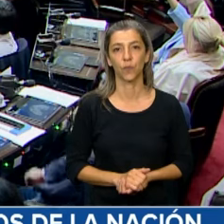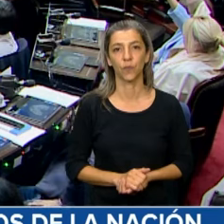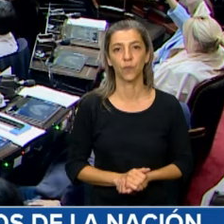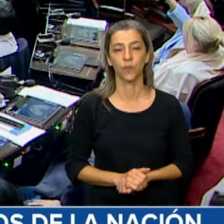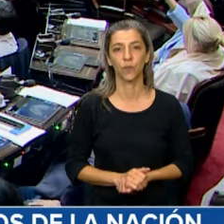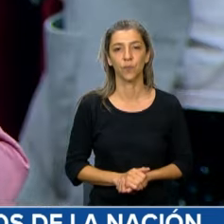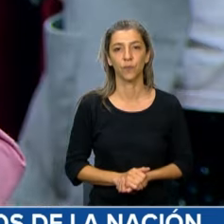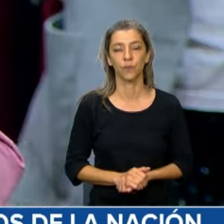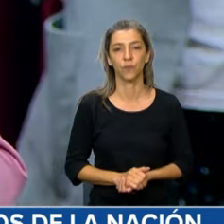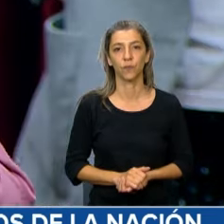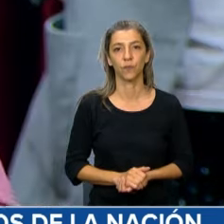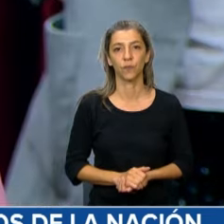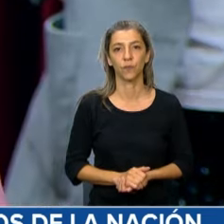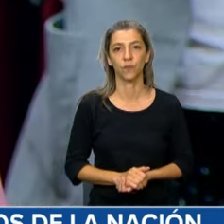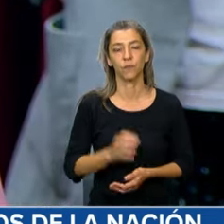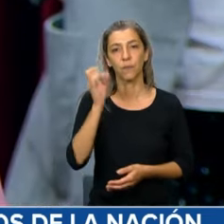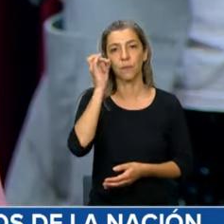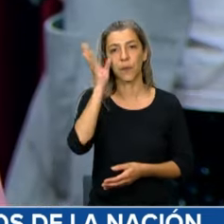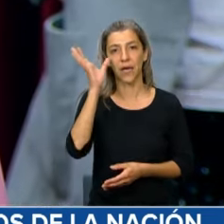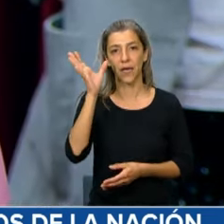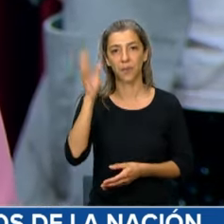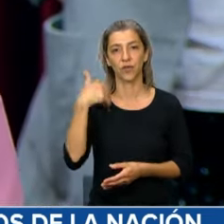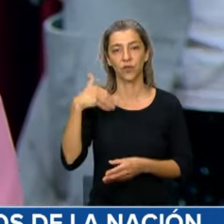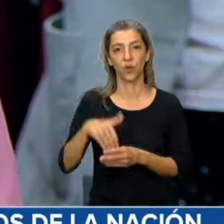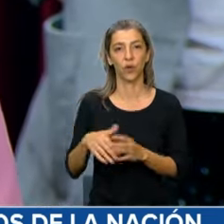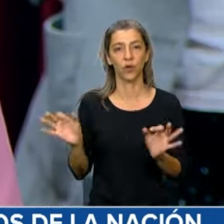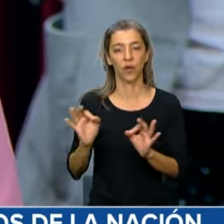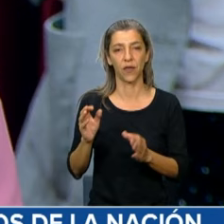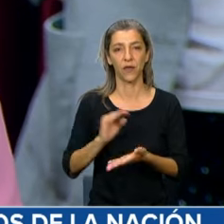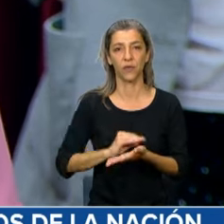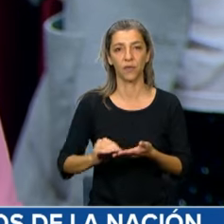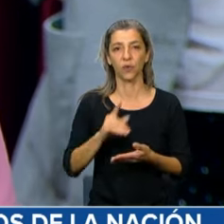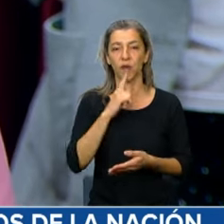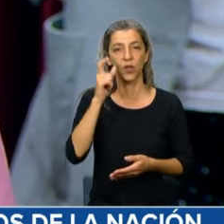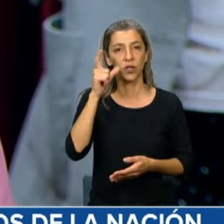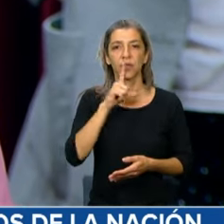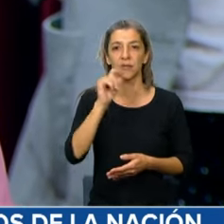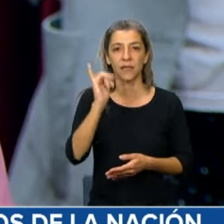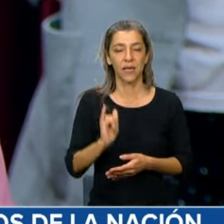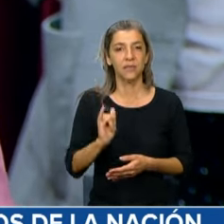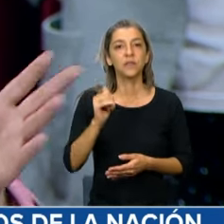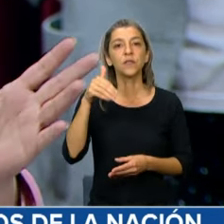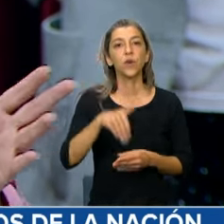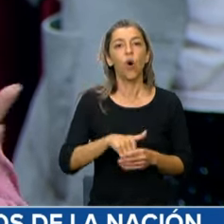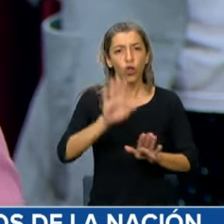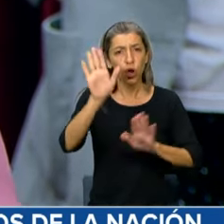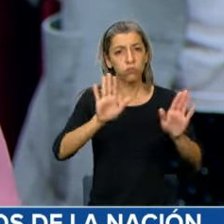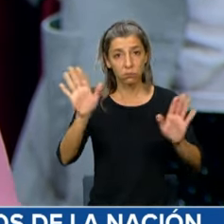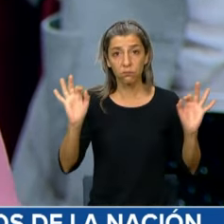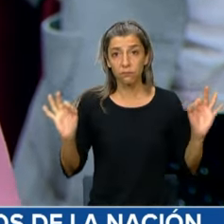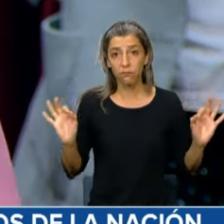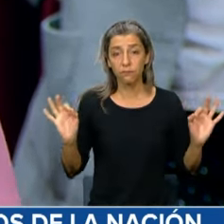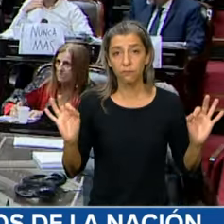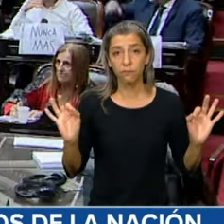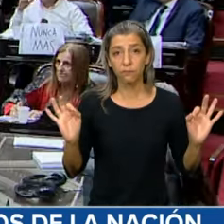voto permiso para abstención el diputado tetas marcar su voto a mano